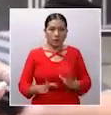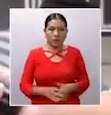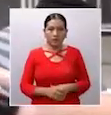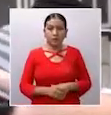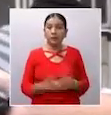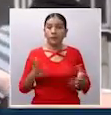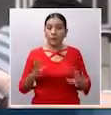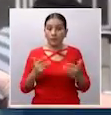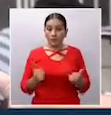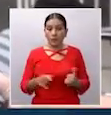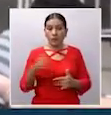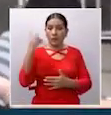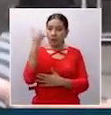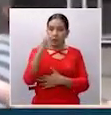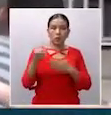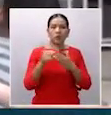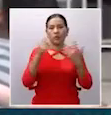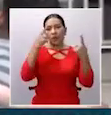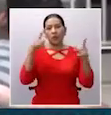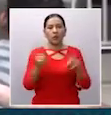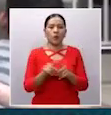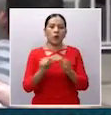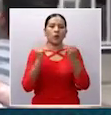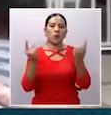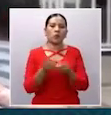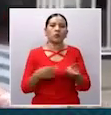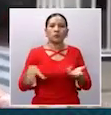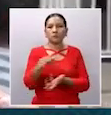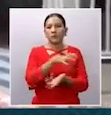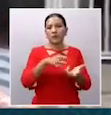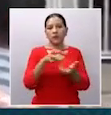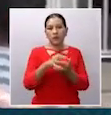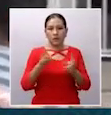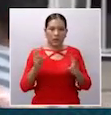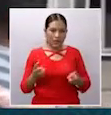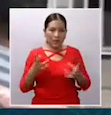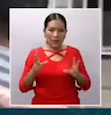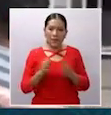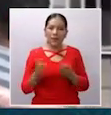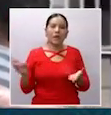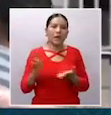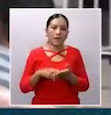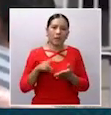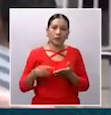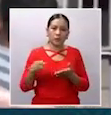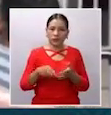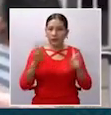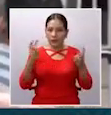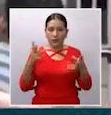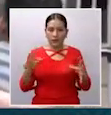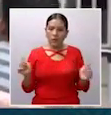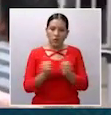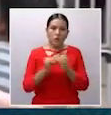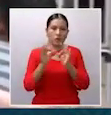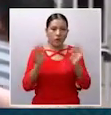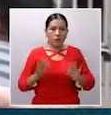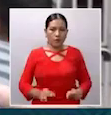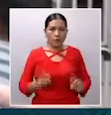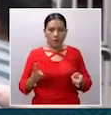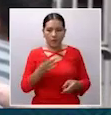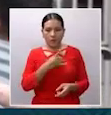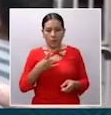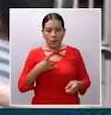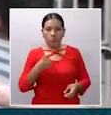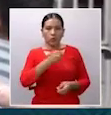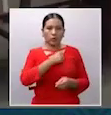Hoy día ya está convocada la comisión mixta en la que se tiene que aprobar. Esta comisión mixta está conformada por diputados, senadores de